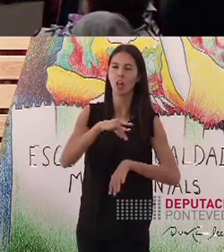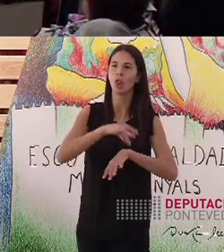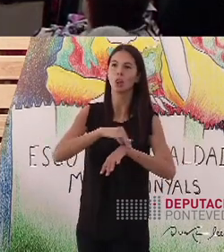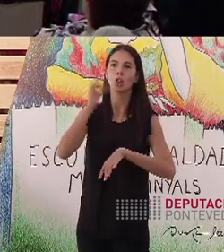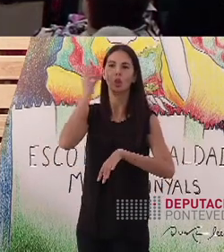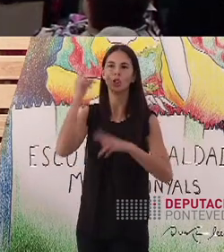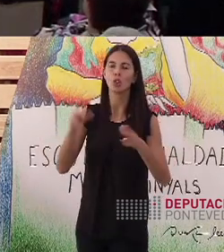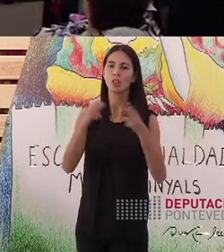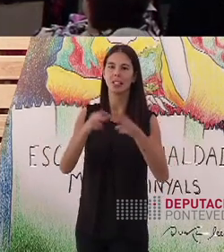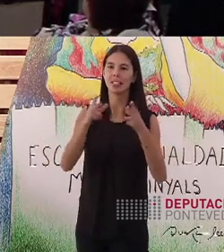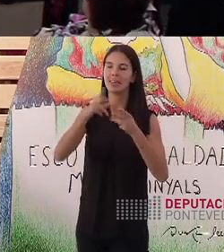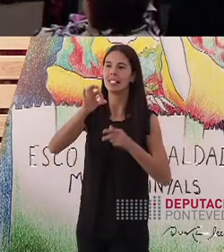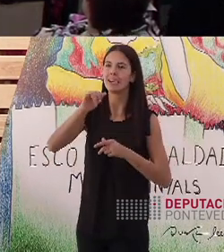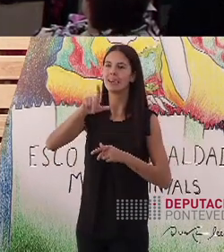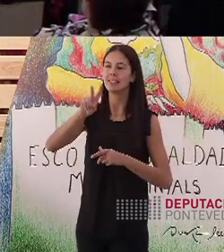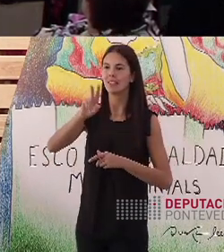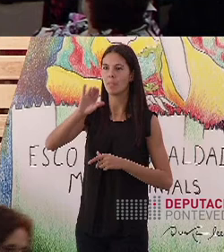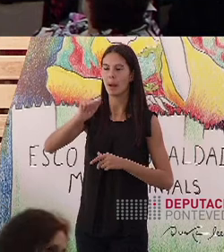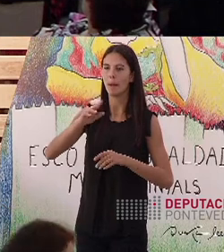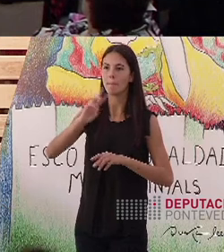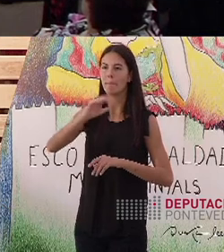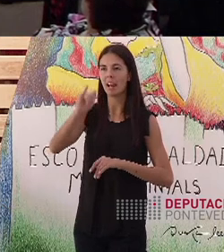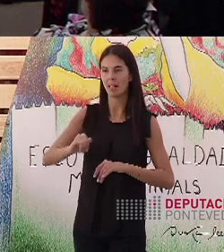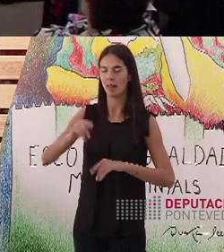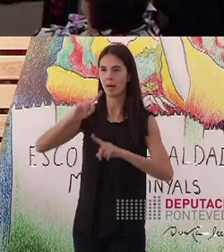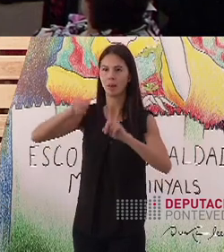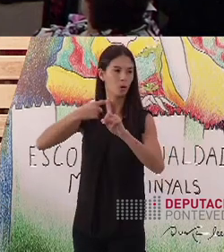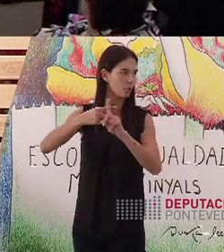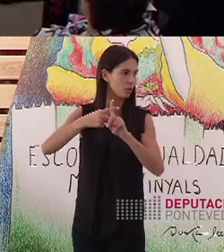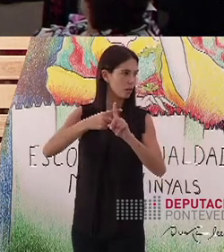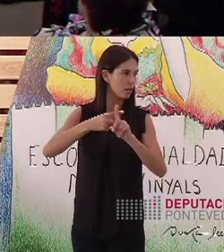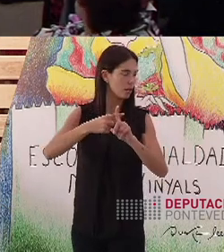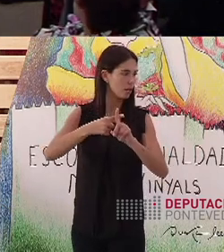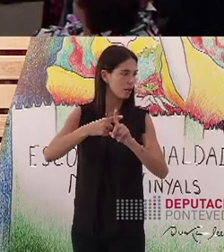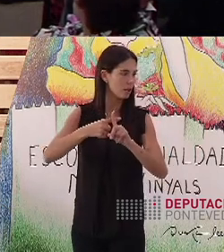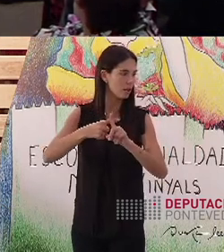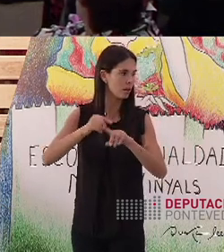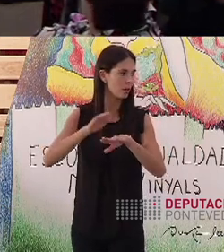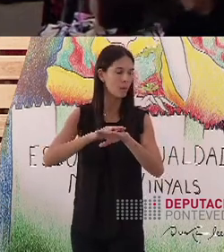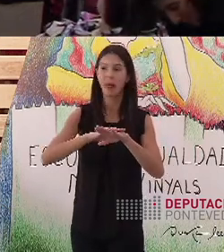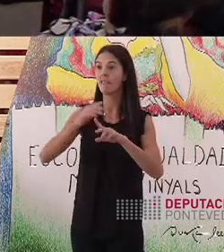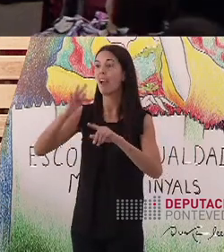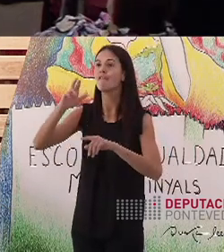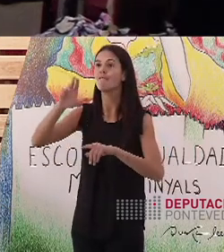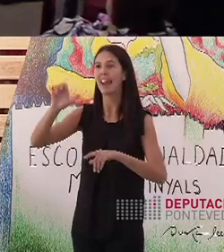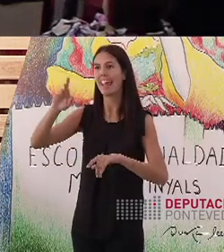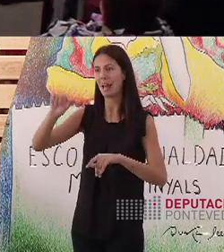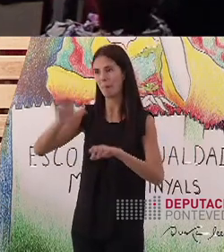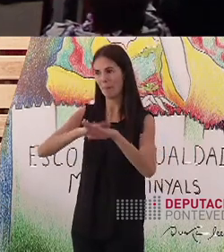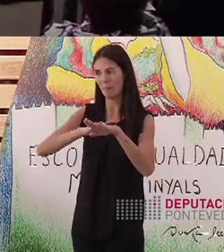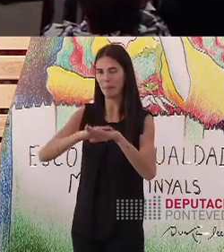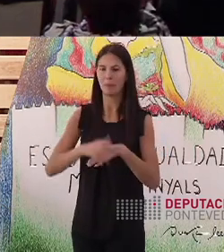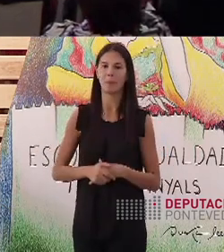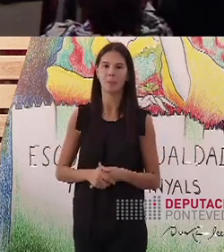Sociología, Silvia Pérez Cruz, investigadora especializada en biología. Ay, perdón, nada, nada, Silvia Pérez Freire.